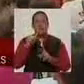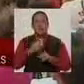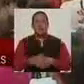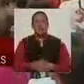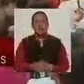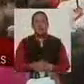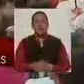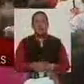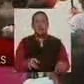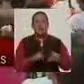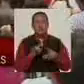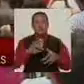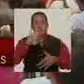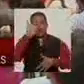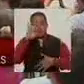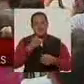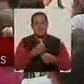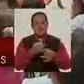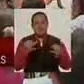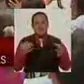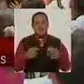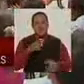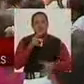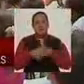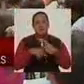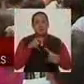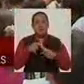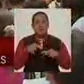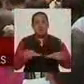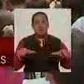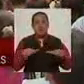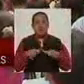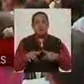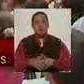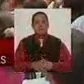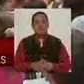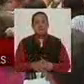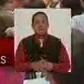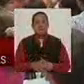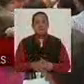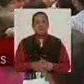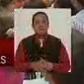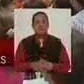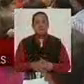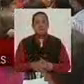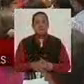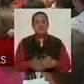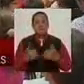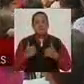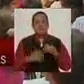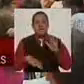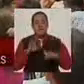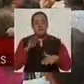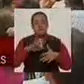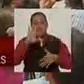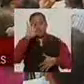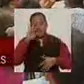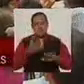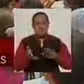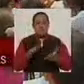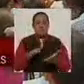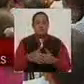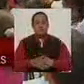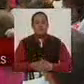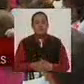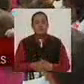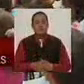enfermedad de la cual un gran número de pobladores de esta zona del país suele verse afectado. En este momento se va a hacer entrega